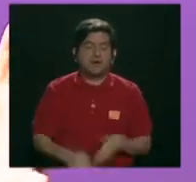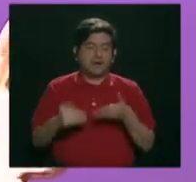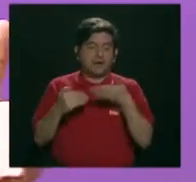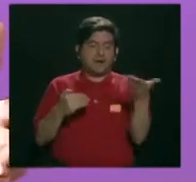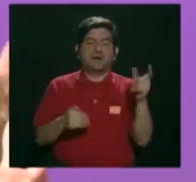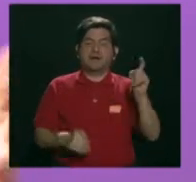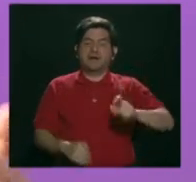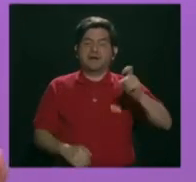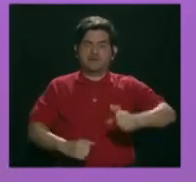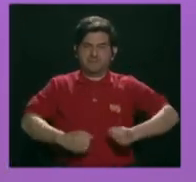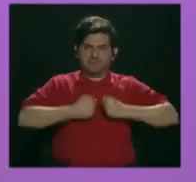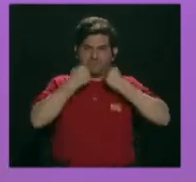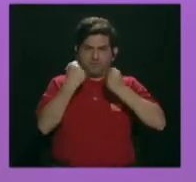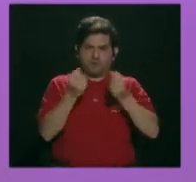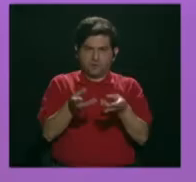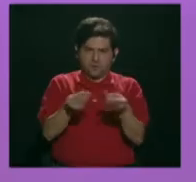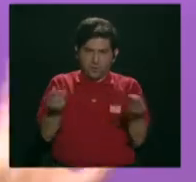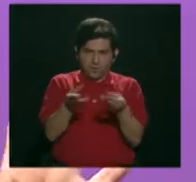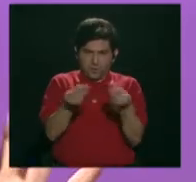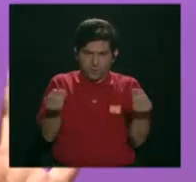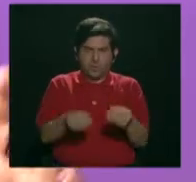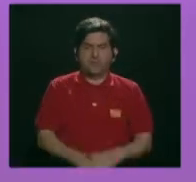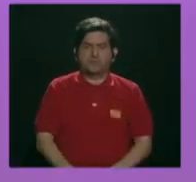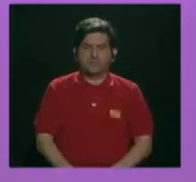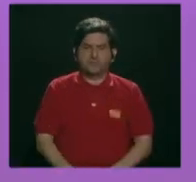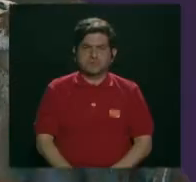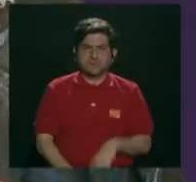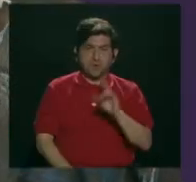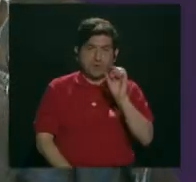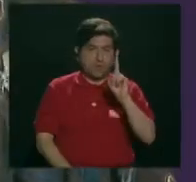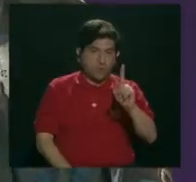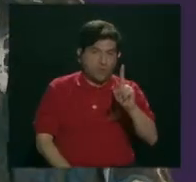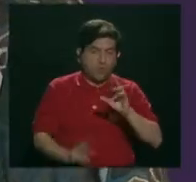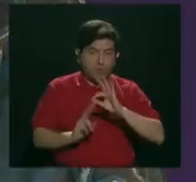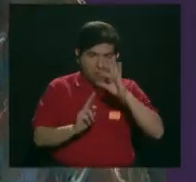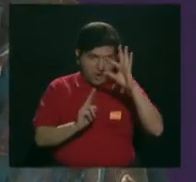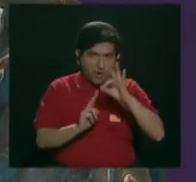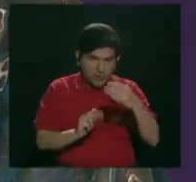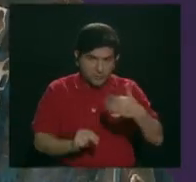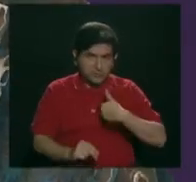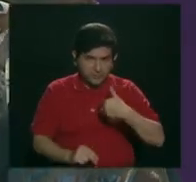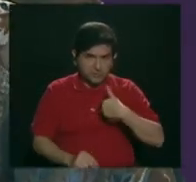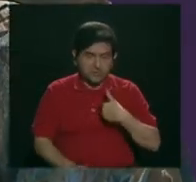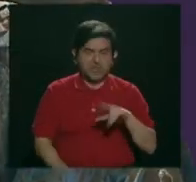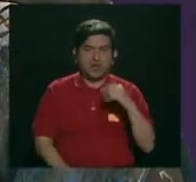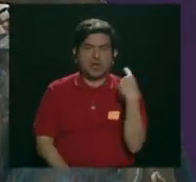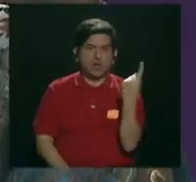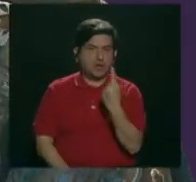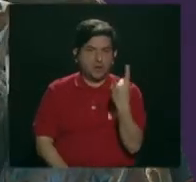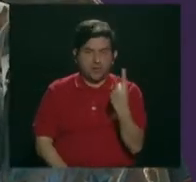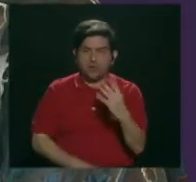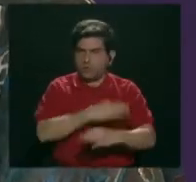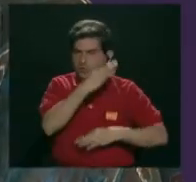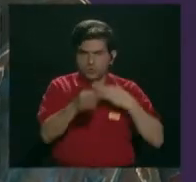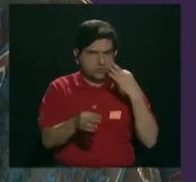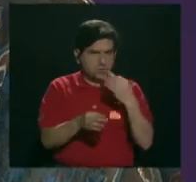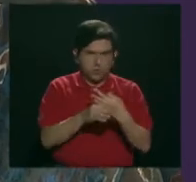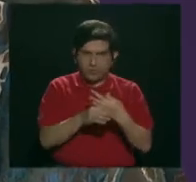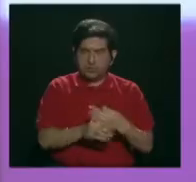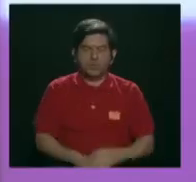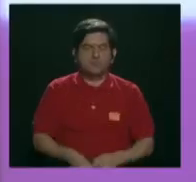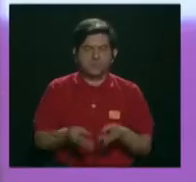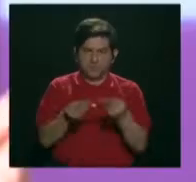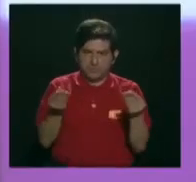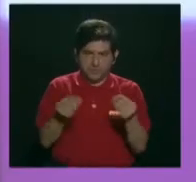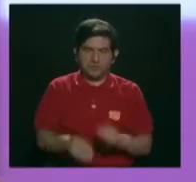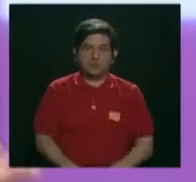elementos para fortalecer la producción de granos que creamos que había una salida, una demanda, claro. Para, además, no para cualquier tipo de producto. Sí,